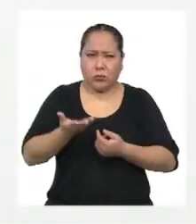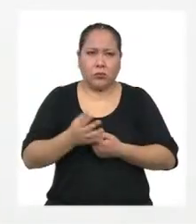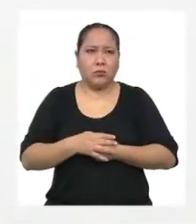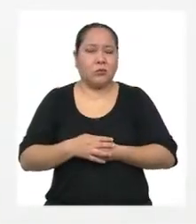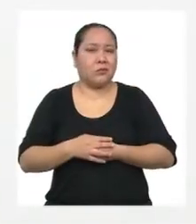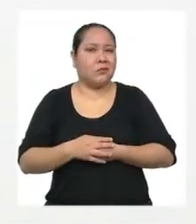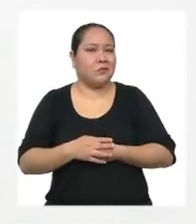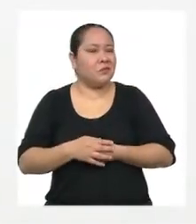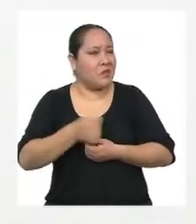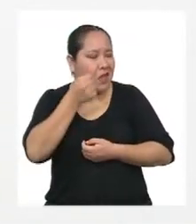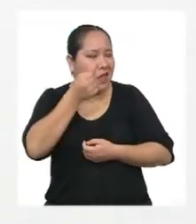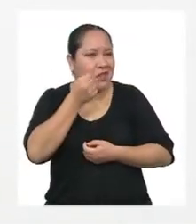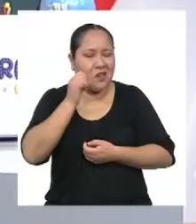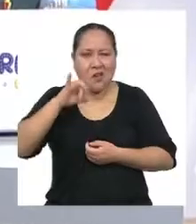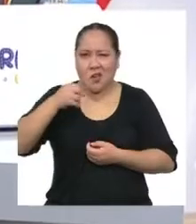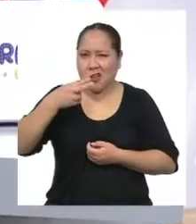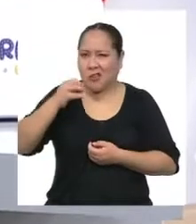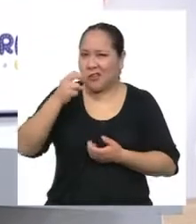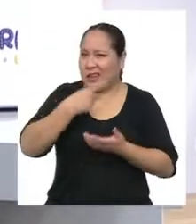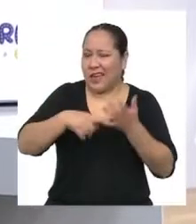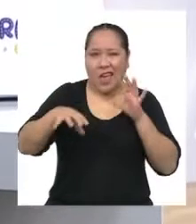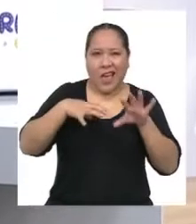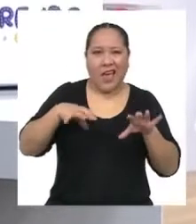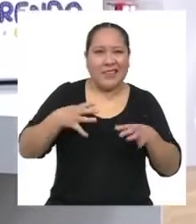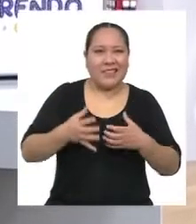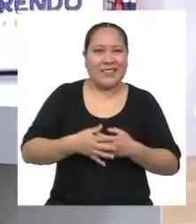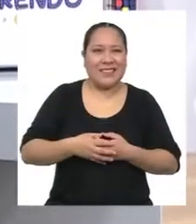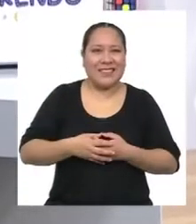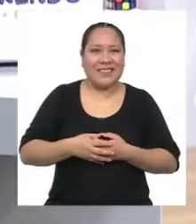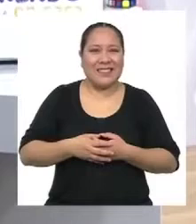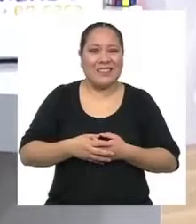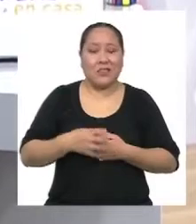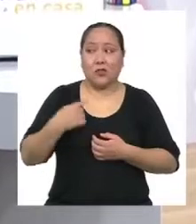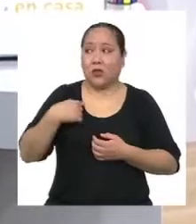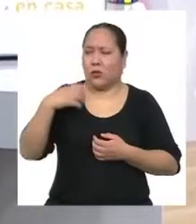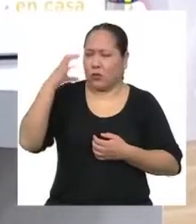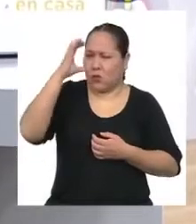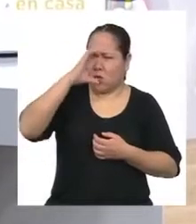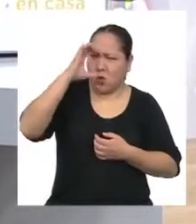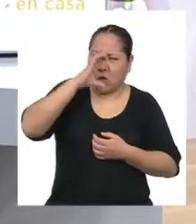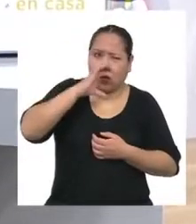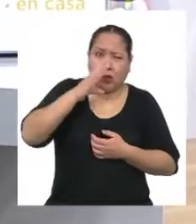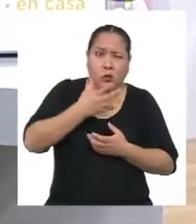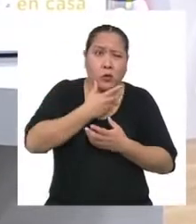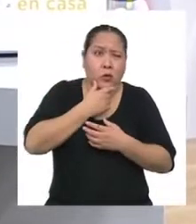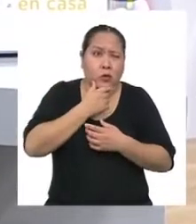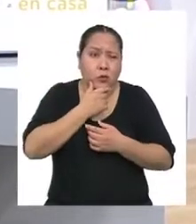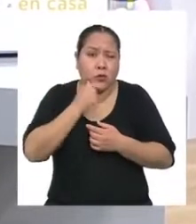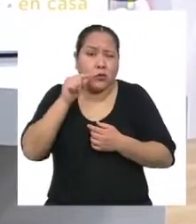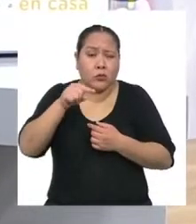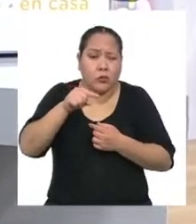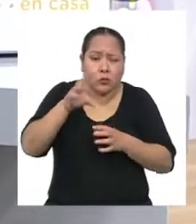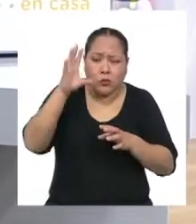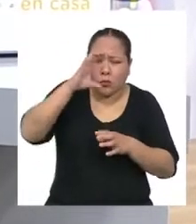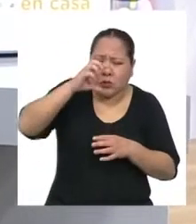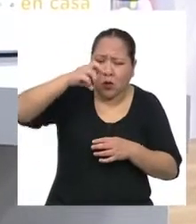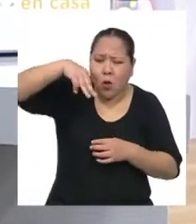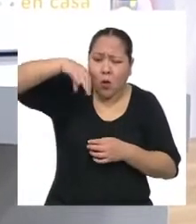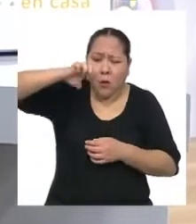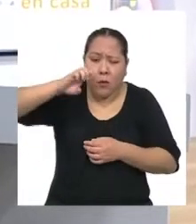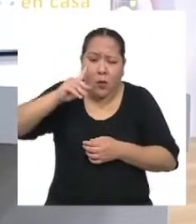Detective John, ¿qué estás haciendo? Estoy buscando algo que se llama medidas de tendencia